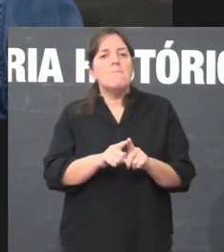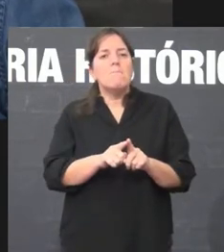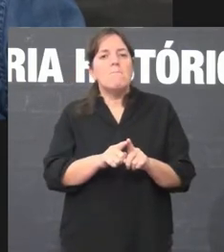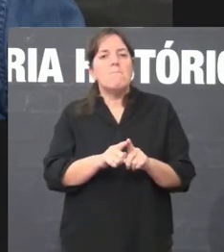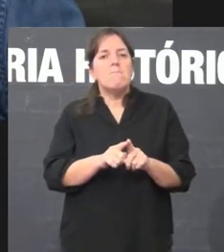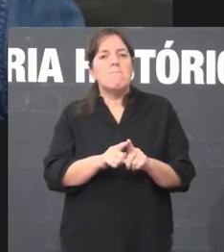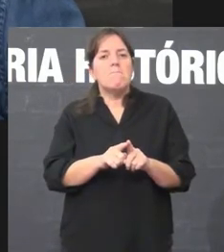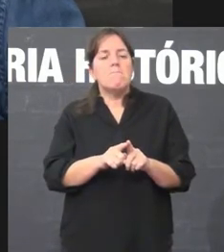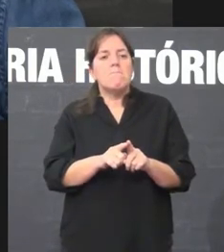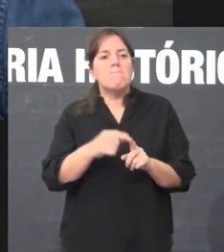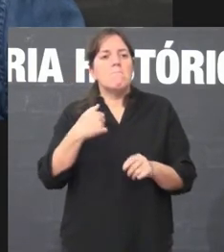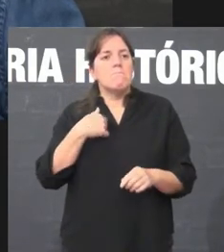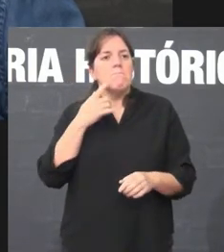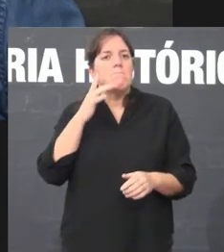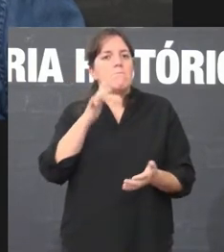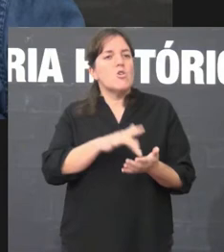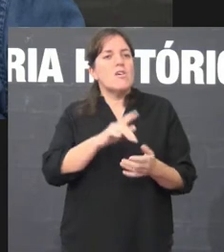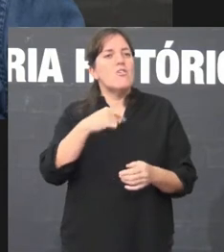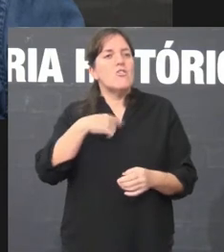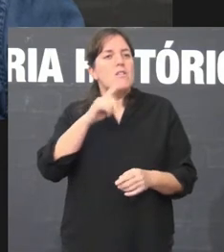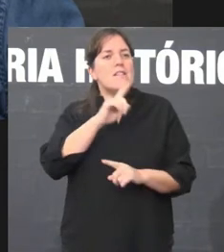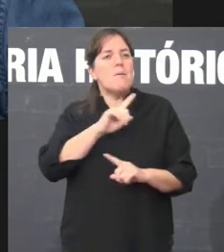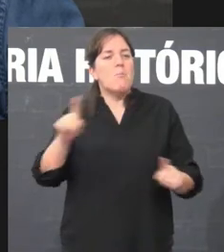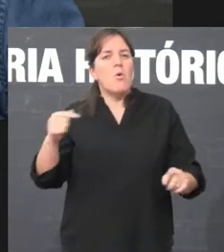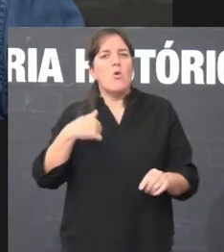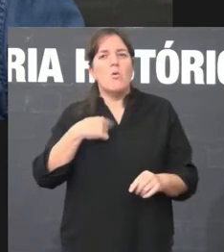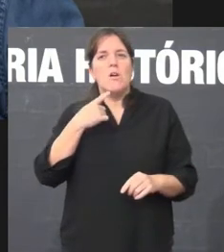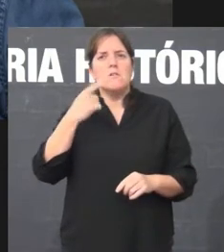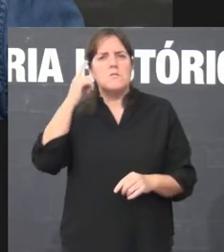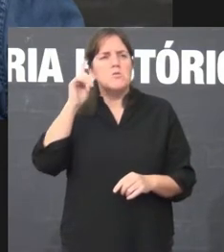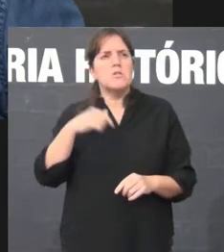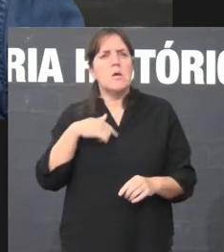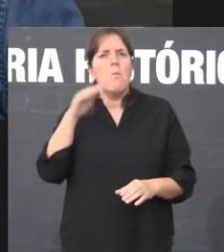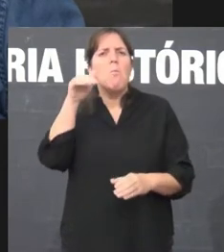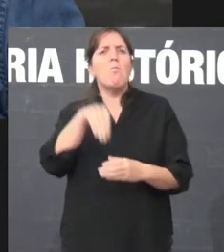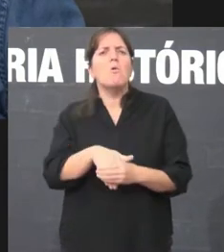tampoco sabría a quién votar porque